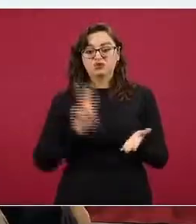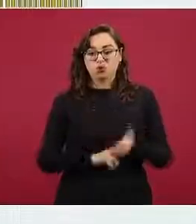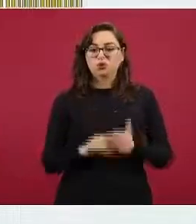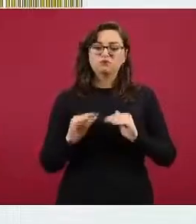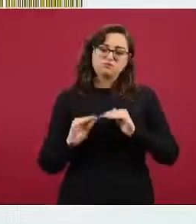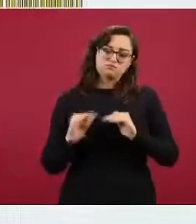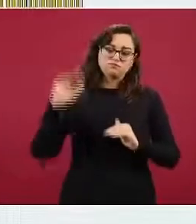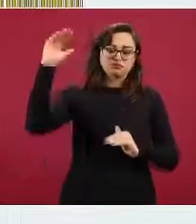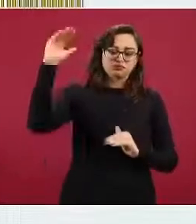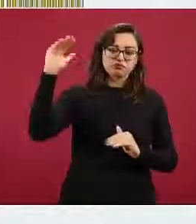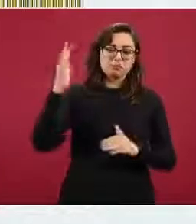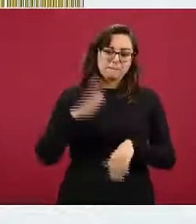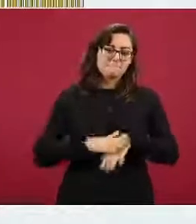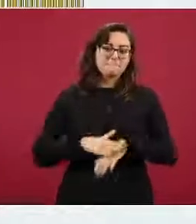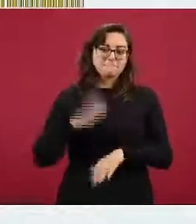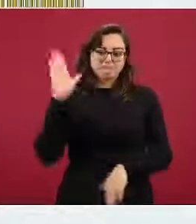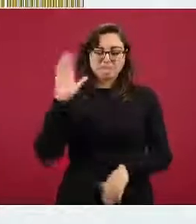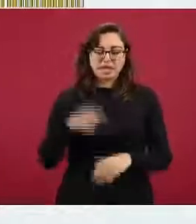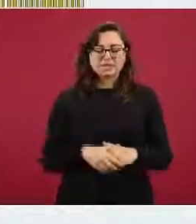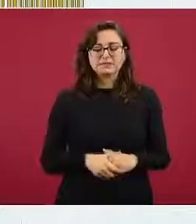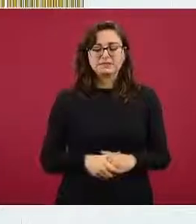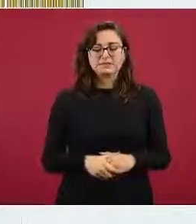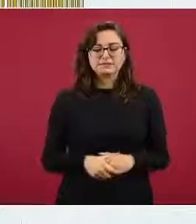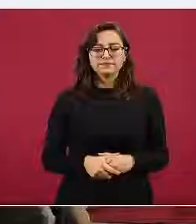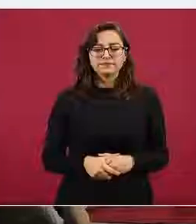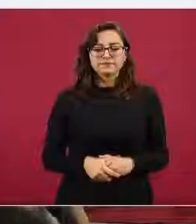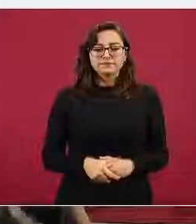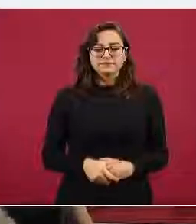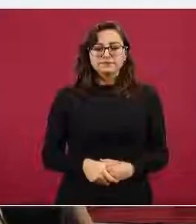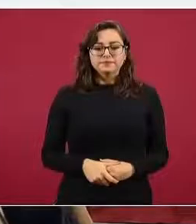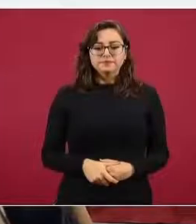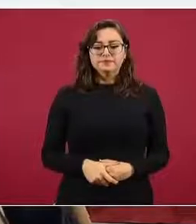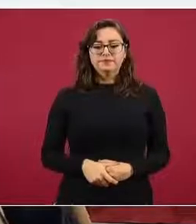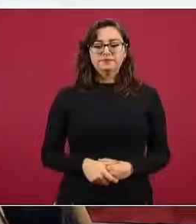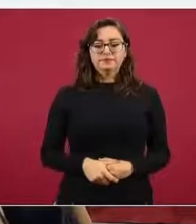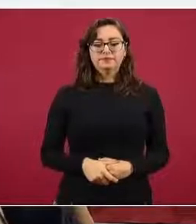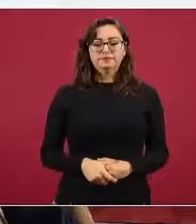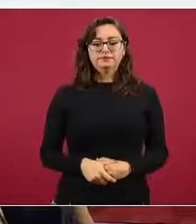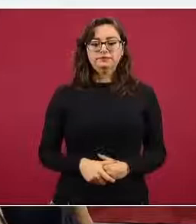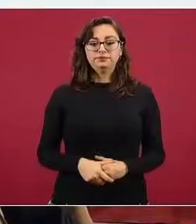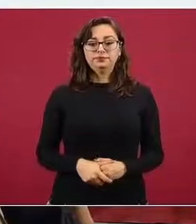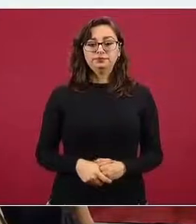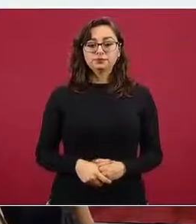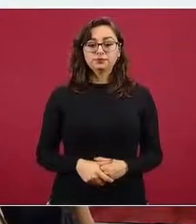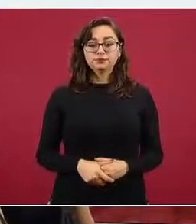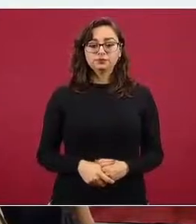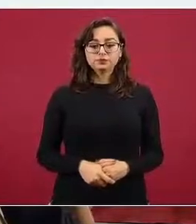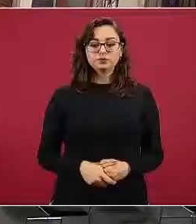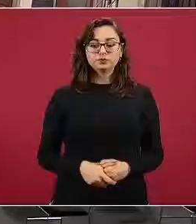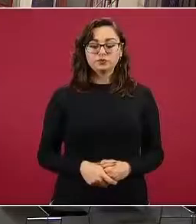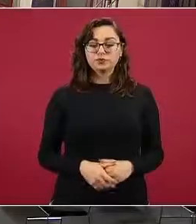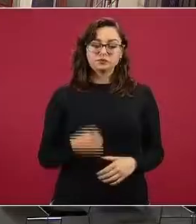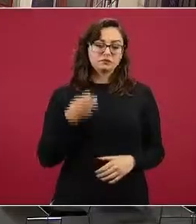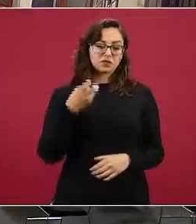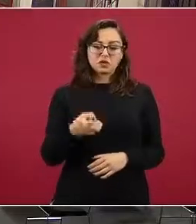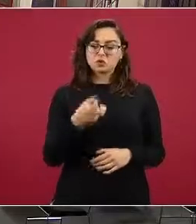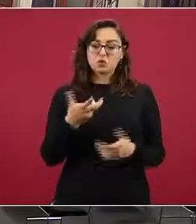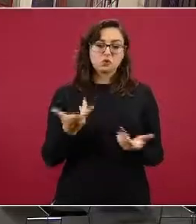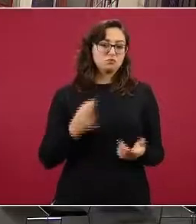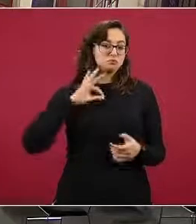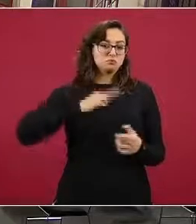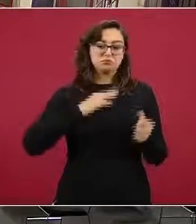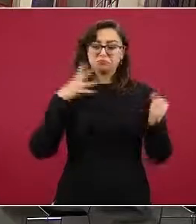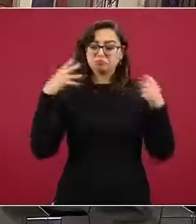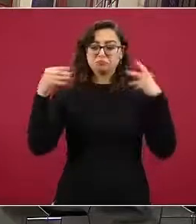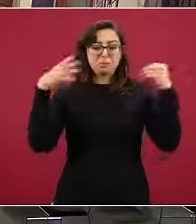la cantidad máxima de la primera oleada epidémica. Aquí aprovecho para comentarles que esto se conoce científicamente en la historia de las